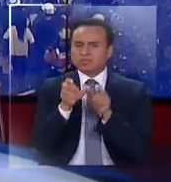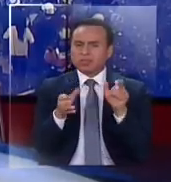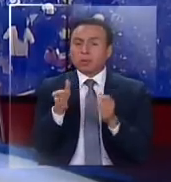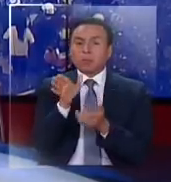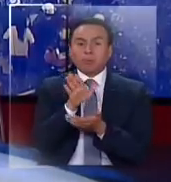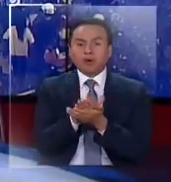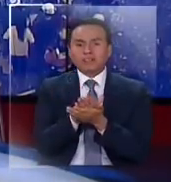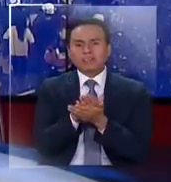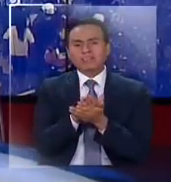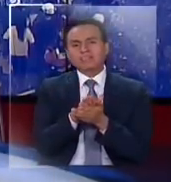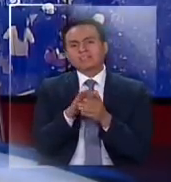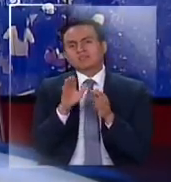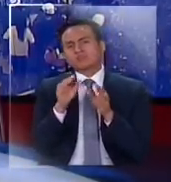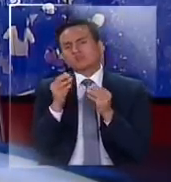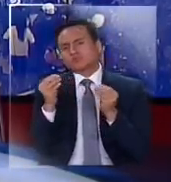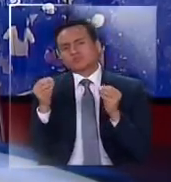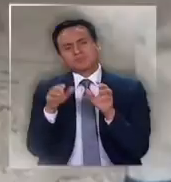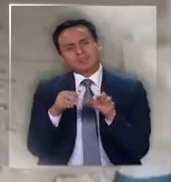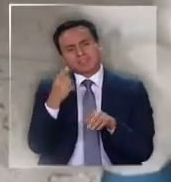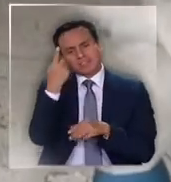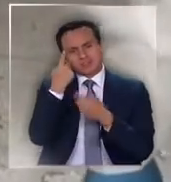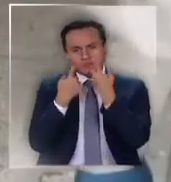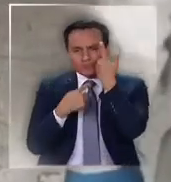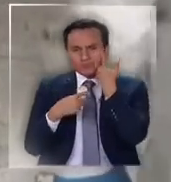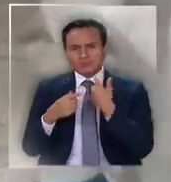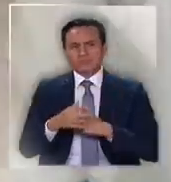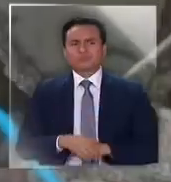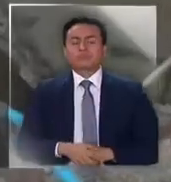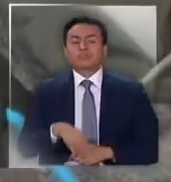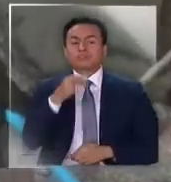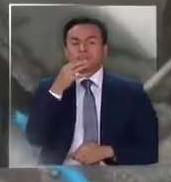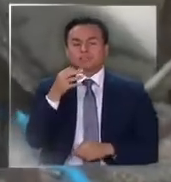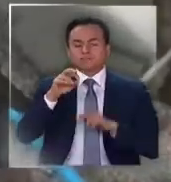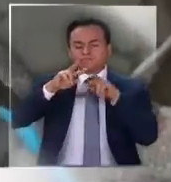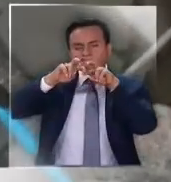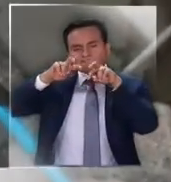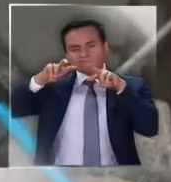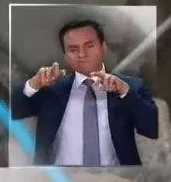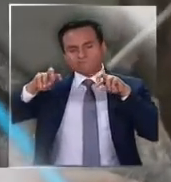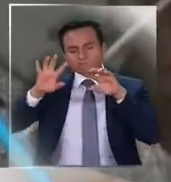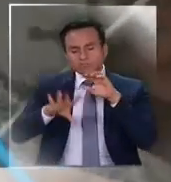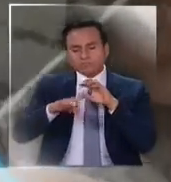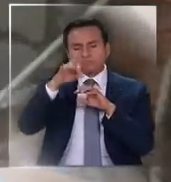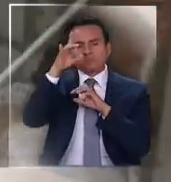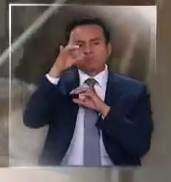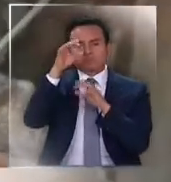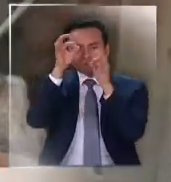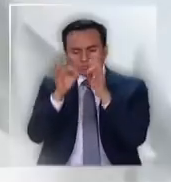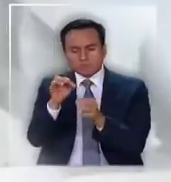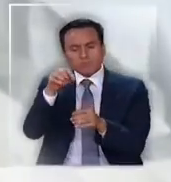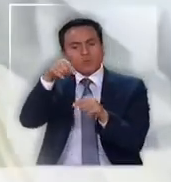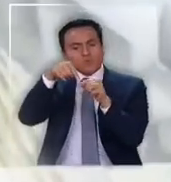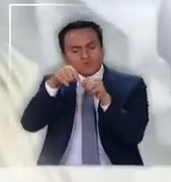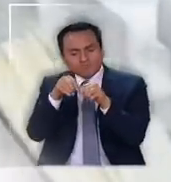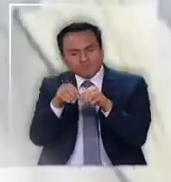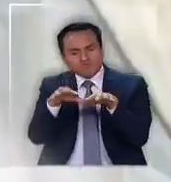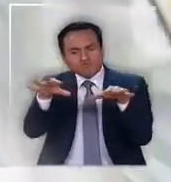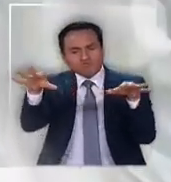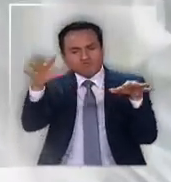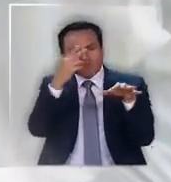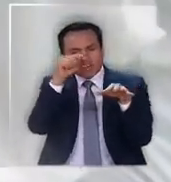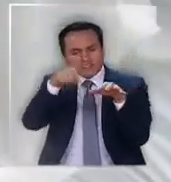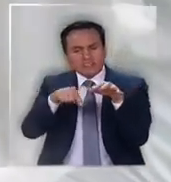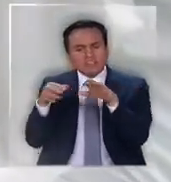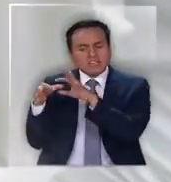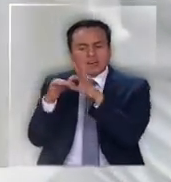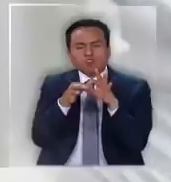muertas y a decenas de heridos. Fueron estos peritajes los que lograron ubicar en detalle el punto de la fuga de gas, la